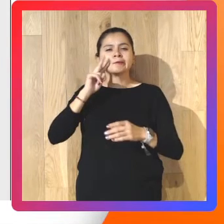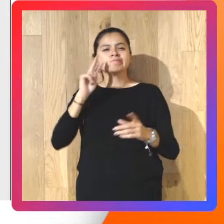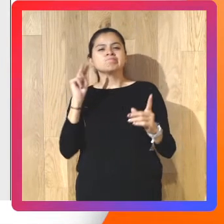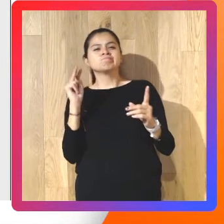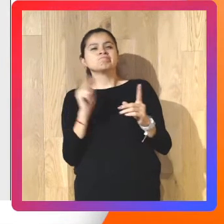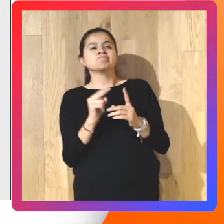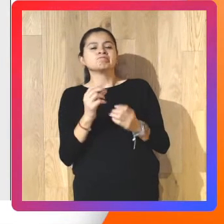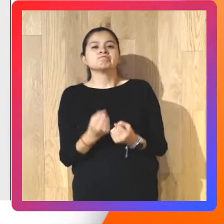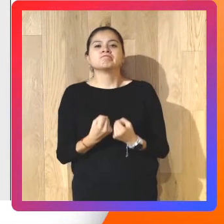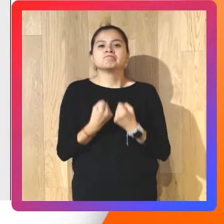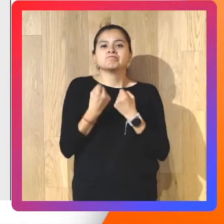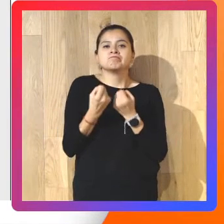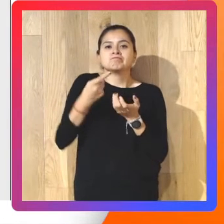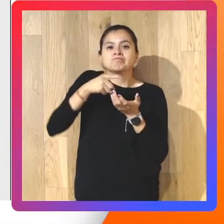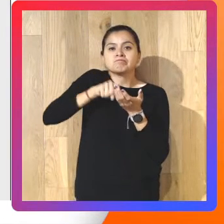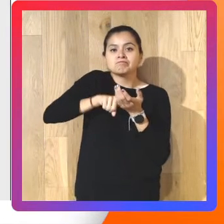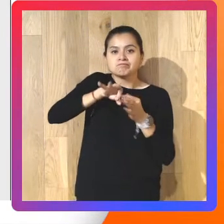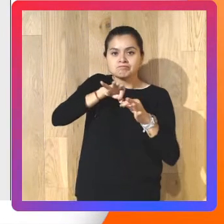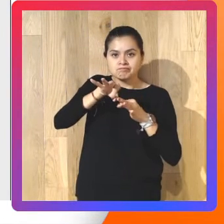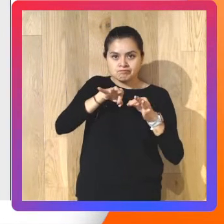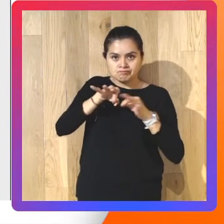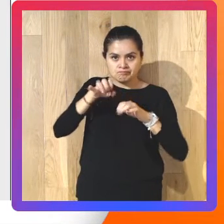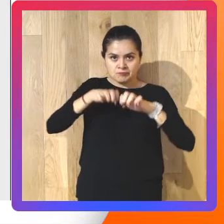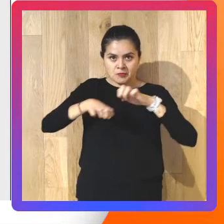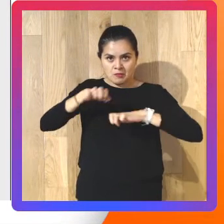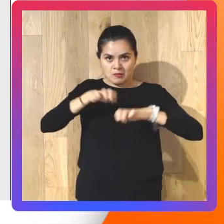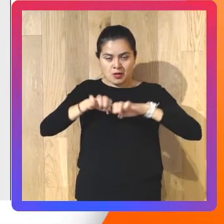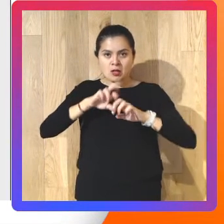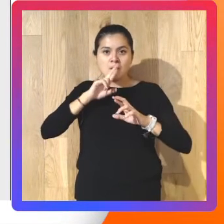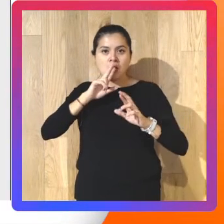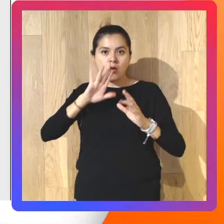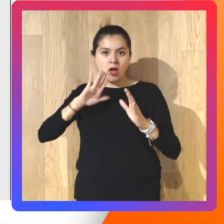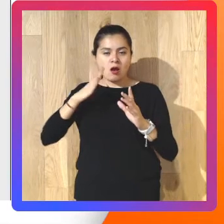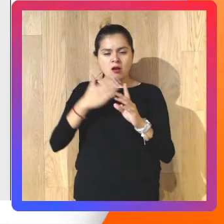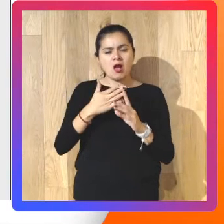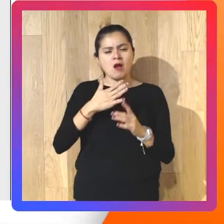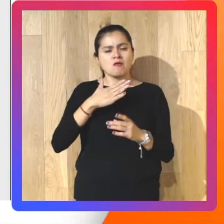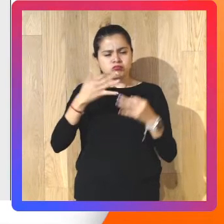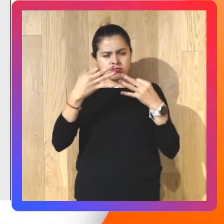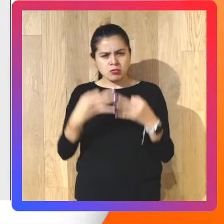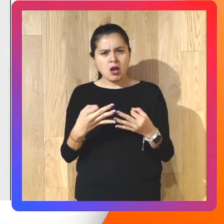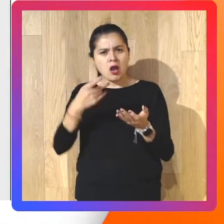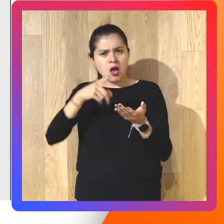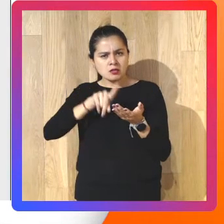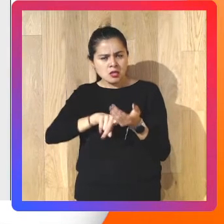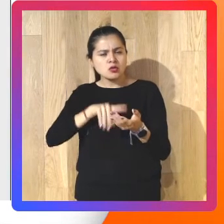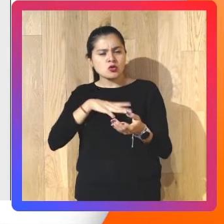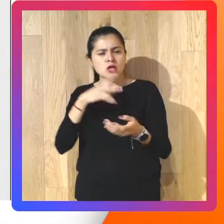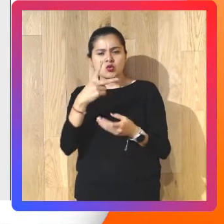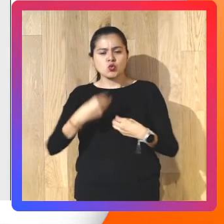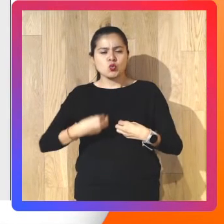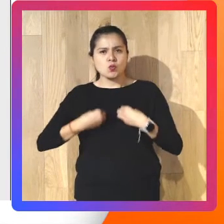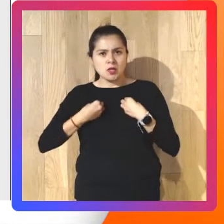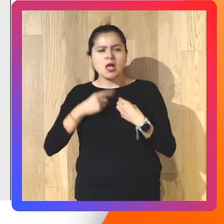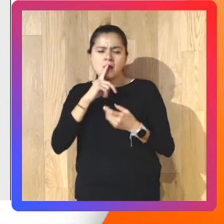la sostenibilidad tiene como objetivo mejorar la calidad de vida humana. No solamente tiene como objetivo la generación de riqueza o